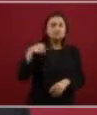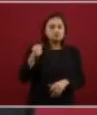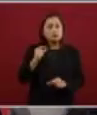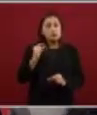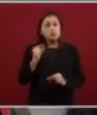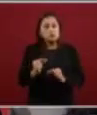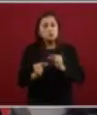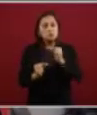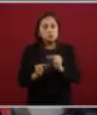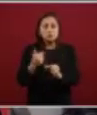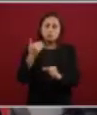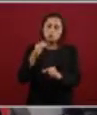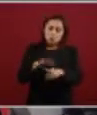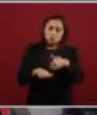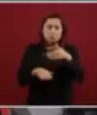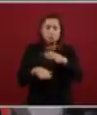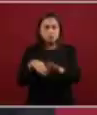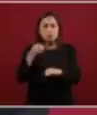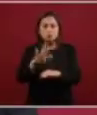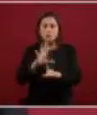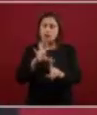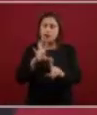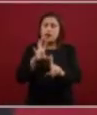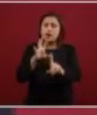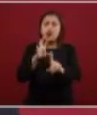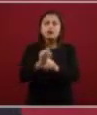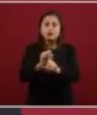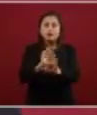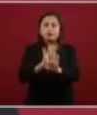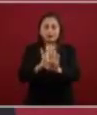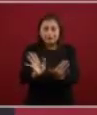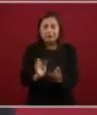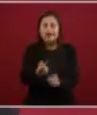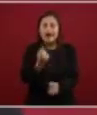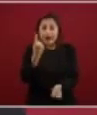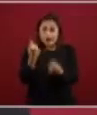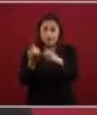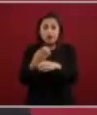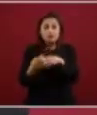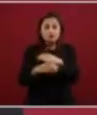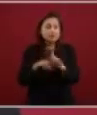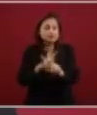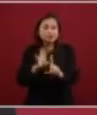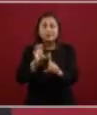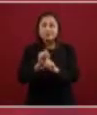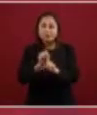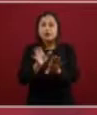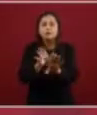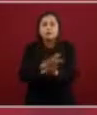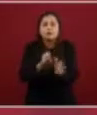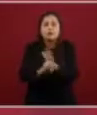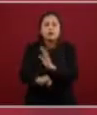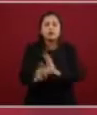resultados ya esté detuvimos pues el aumento